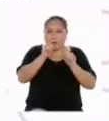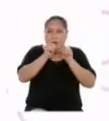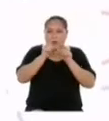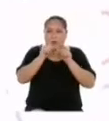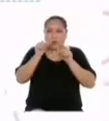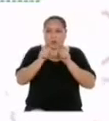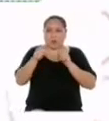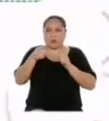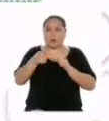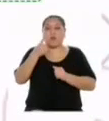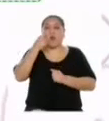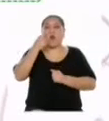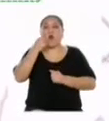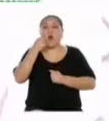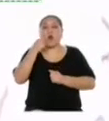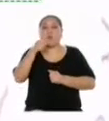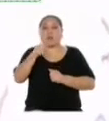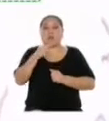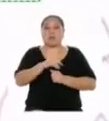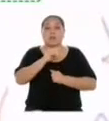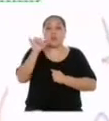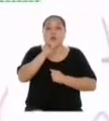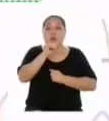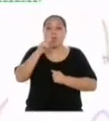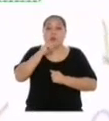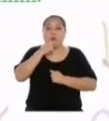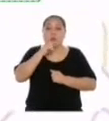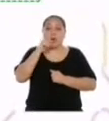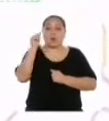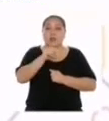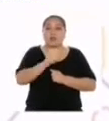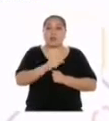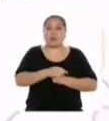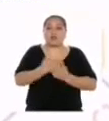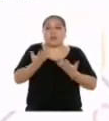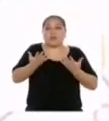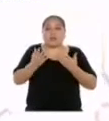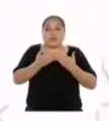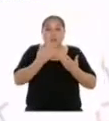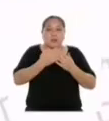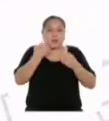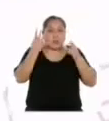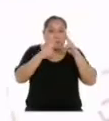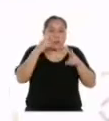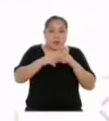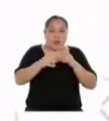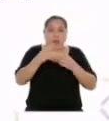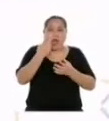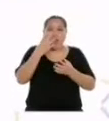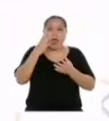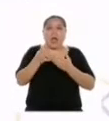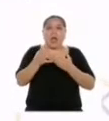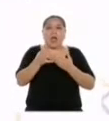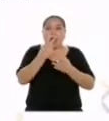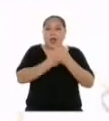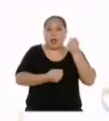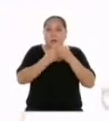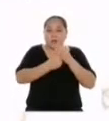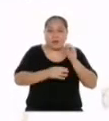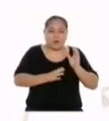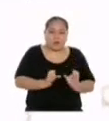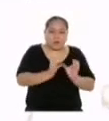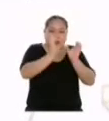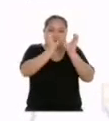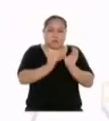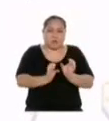de personas de género masculino y femenino, pues a simple vista, en ambos gráficos, la altura de las barras es